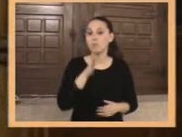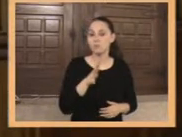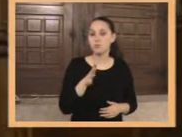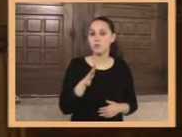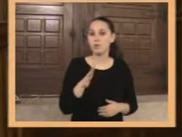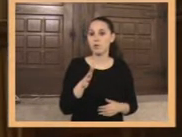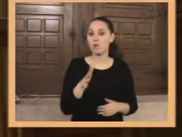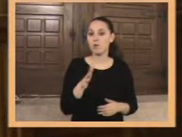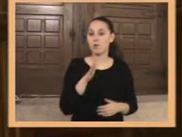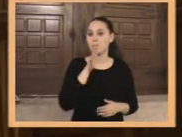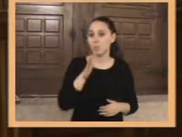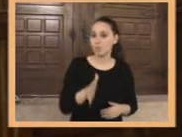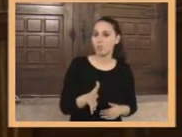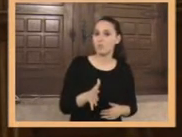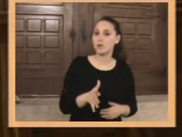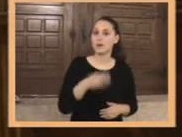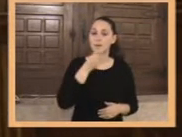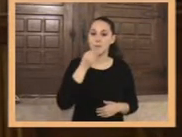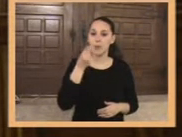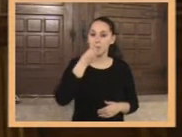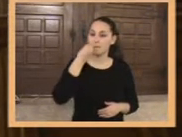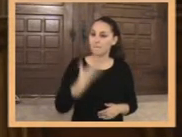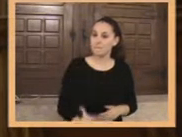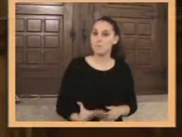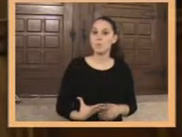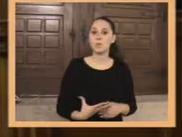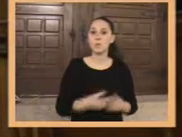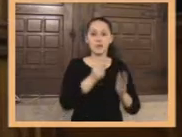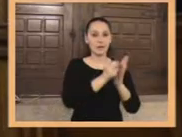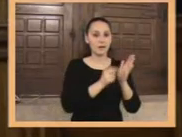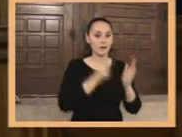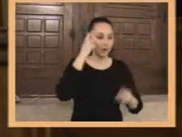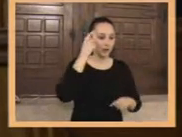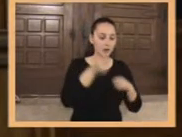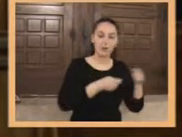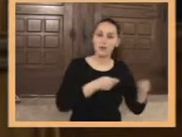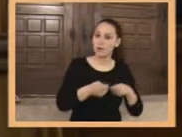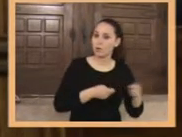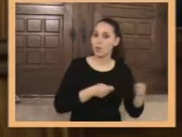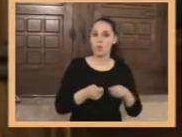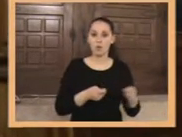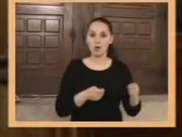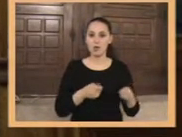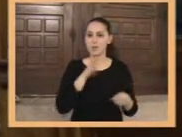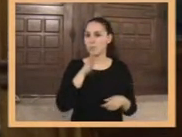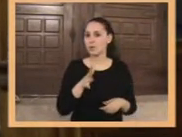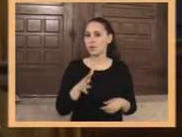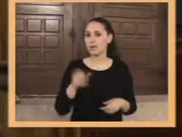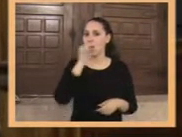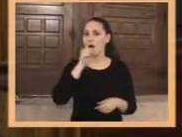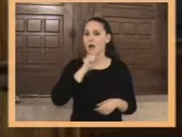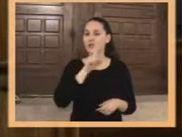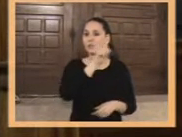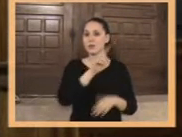venta fuera de establecimientos como en la regulación de documentos de los perros, puesto que esto no se hacía desde el año